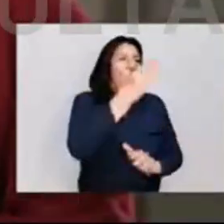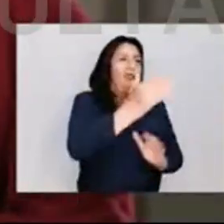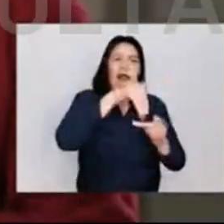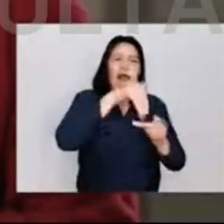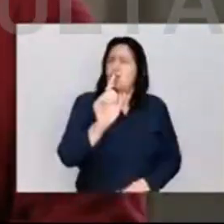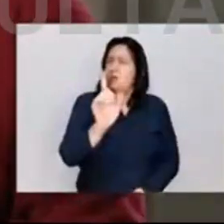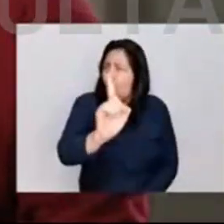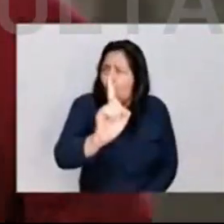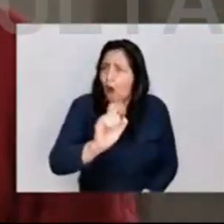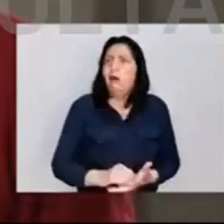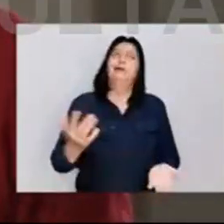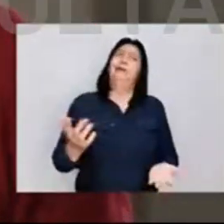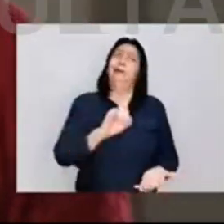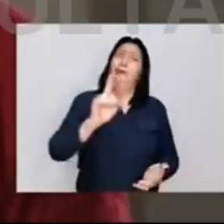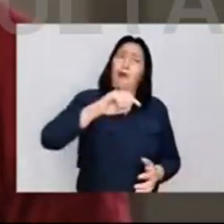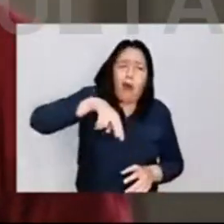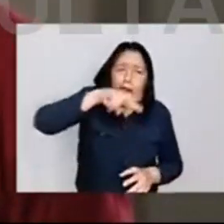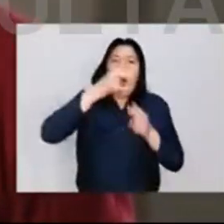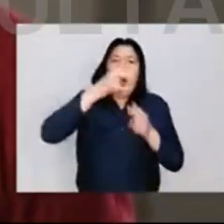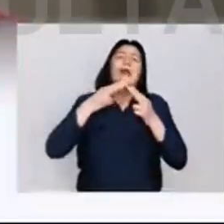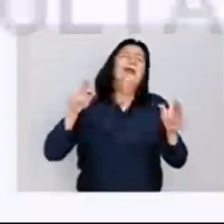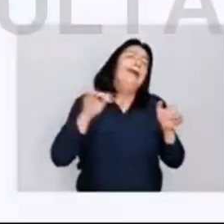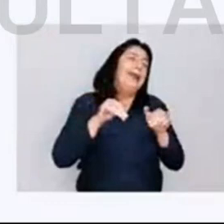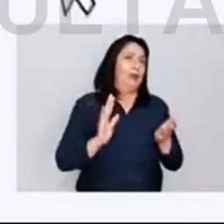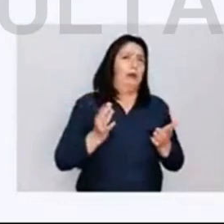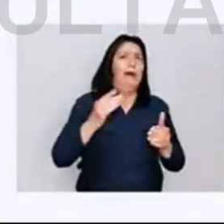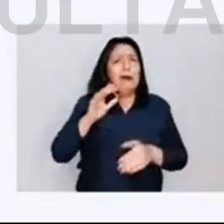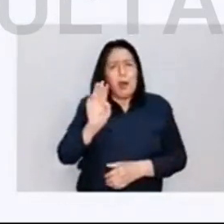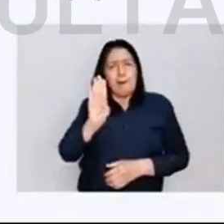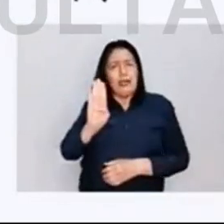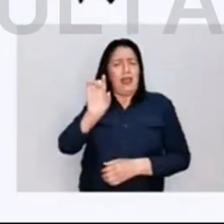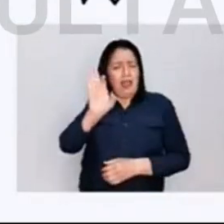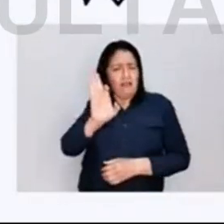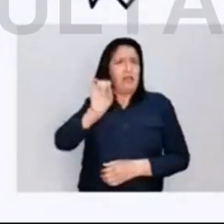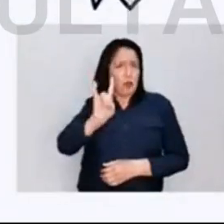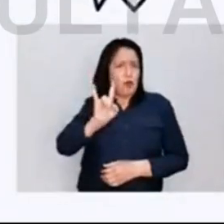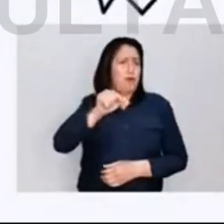Santos, no vaya. No seas ingenuo, ingresa a